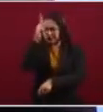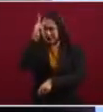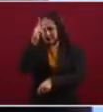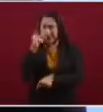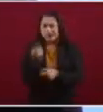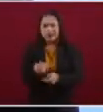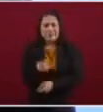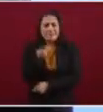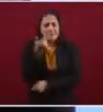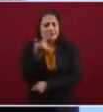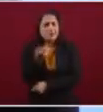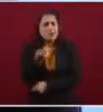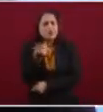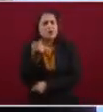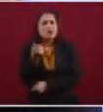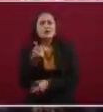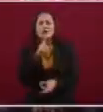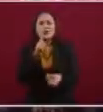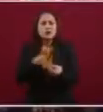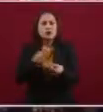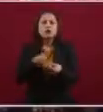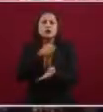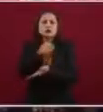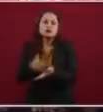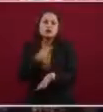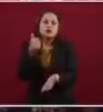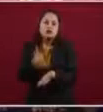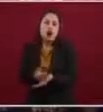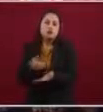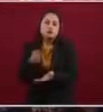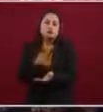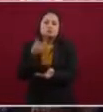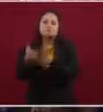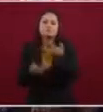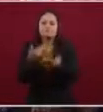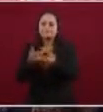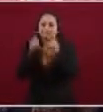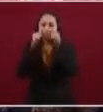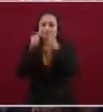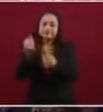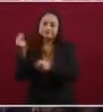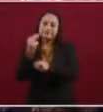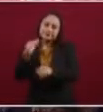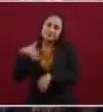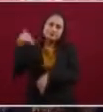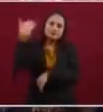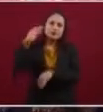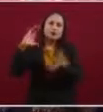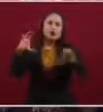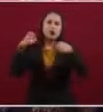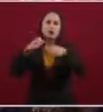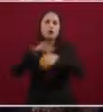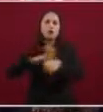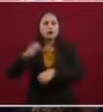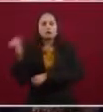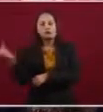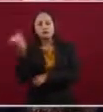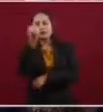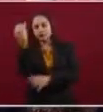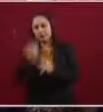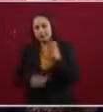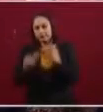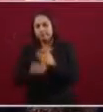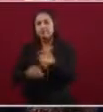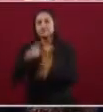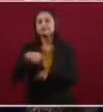encuentran centrados en zonas urbanas lo que necesitamos es salir a la comunidad como decíamos el nuevo modelo de atención no nada